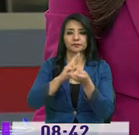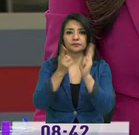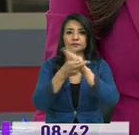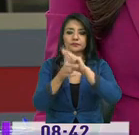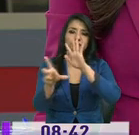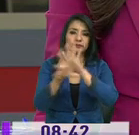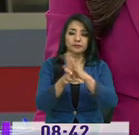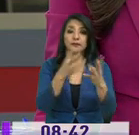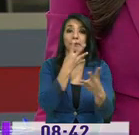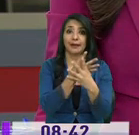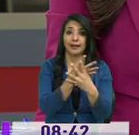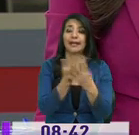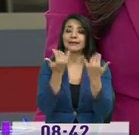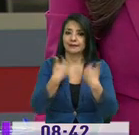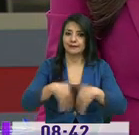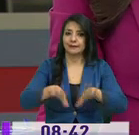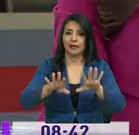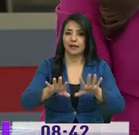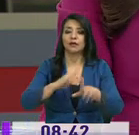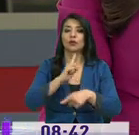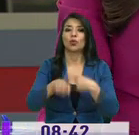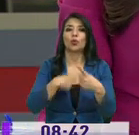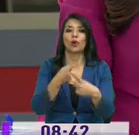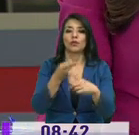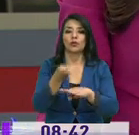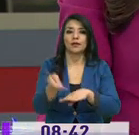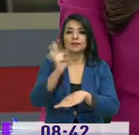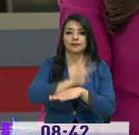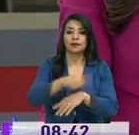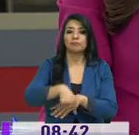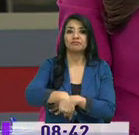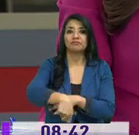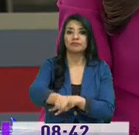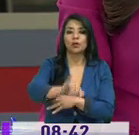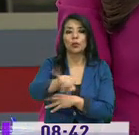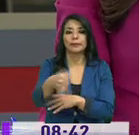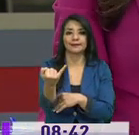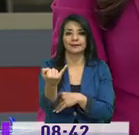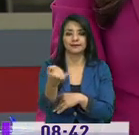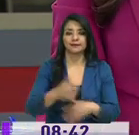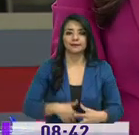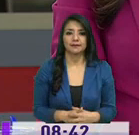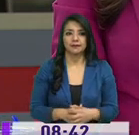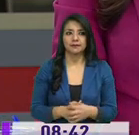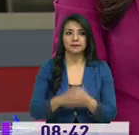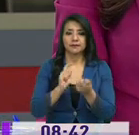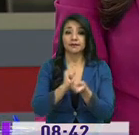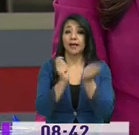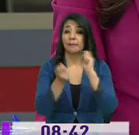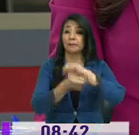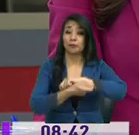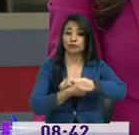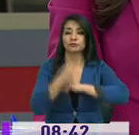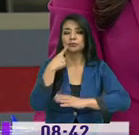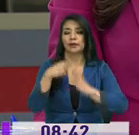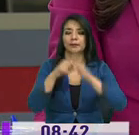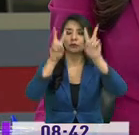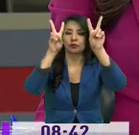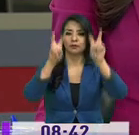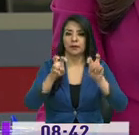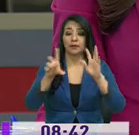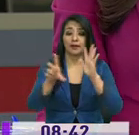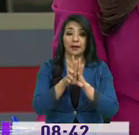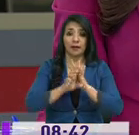Orgánico Integral Penal será analizado por el Pleno de la Asamblea Nacional este jueves. Entre los cambios más cuestionados está la incorporación